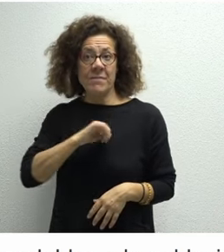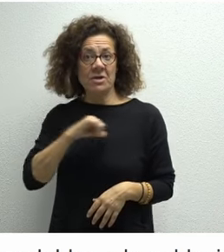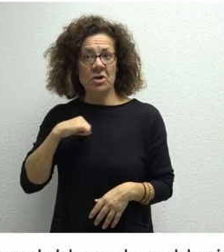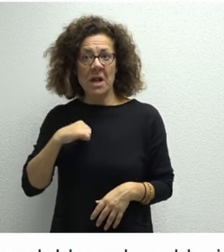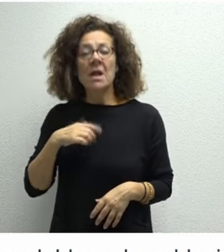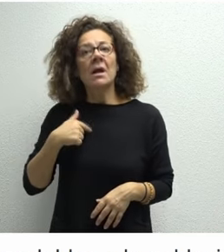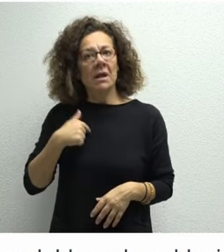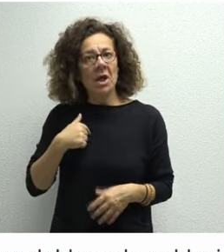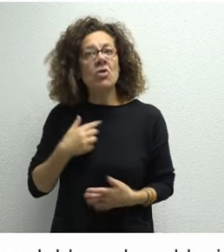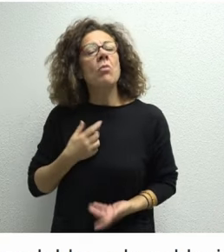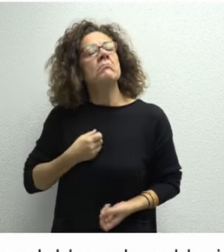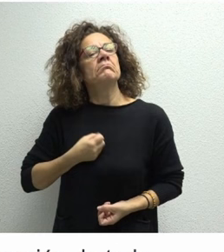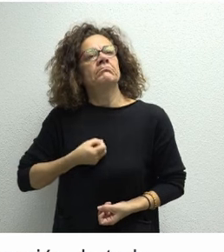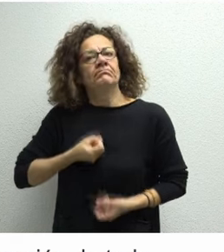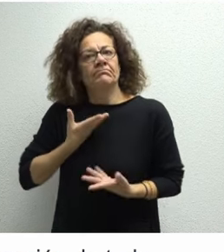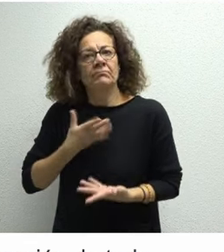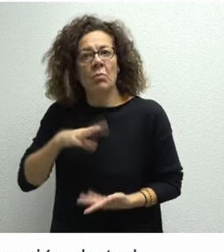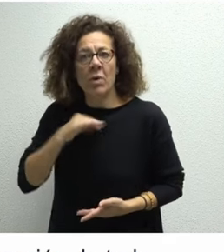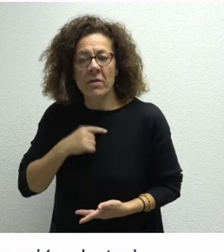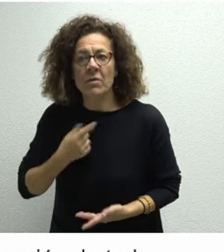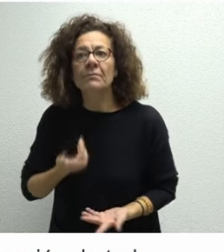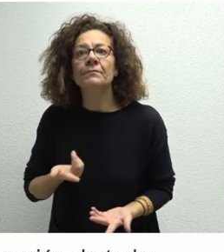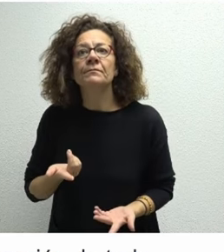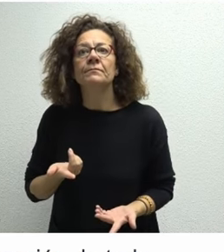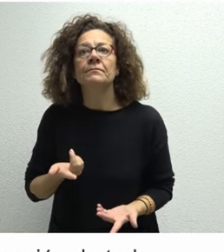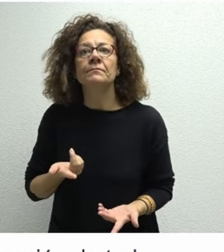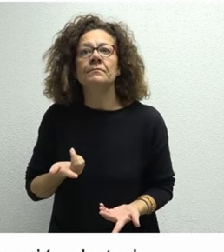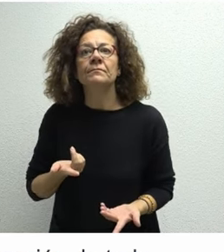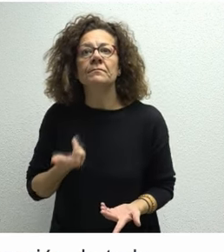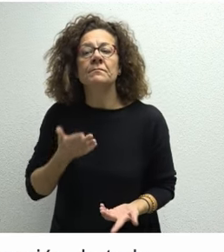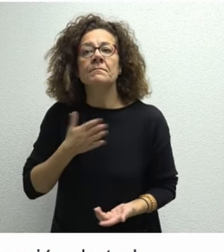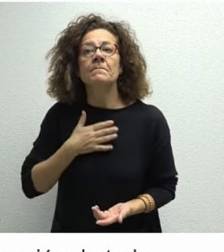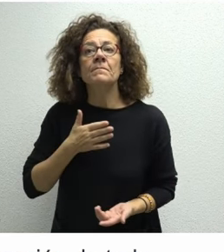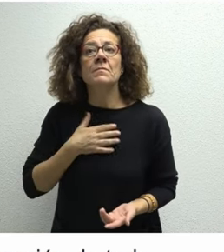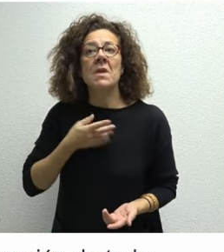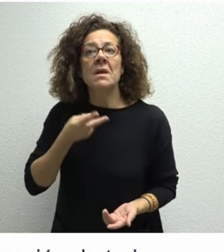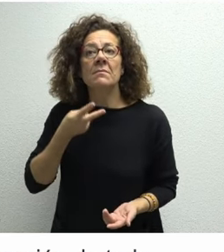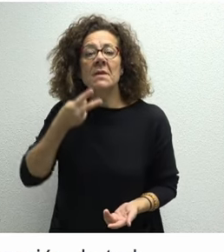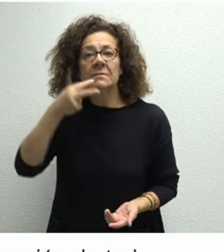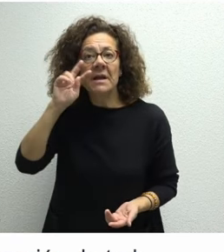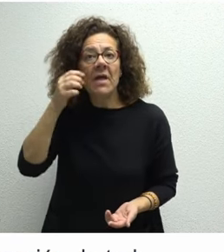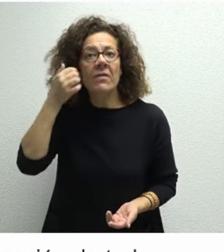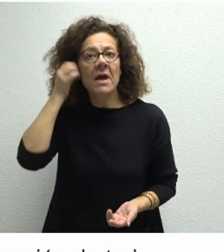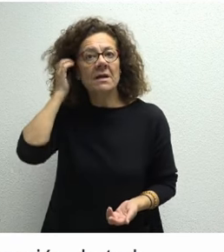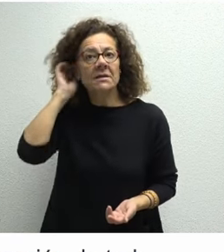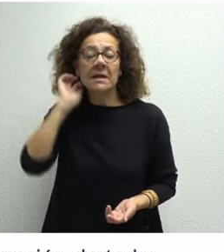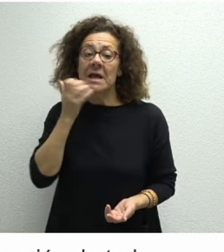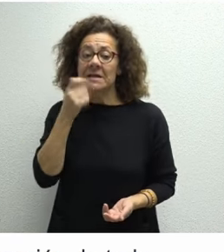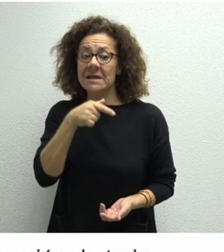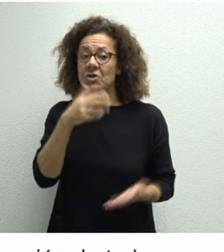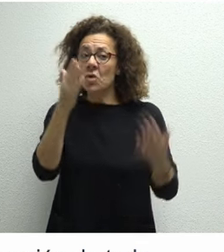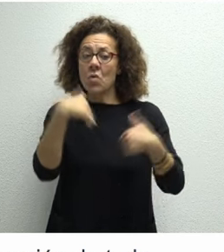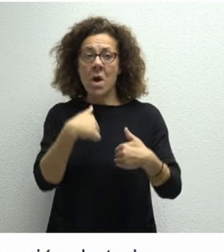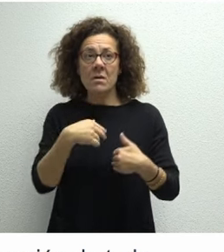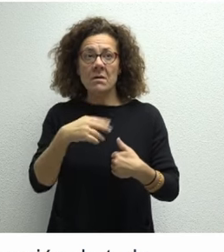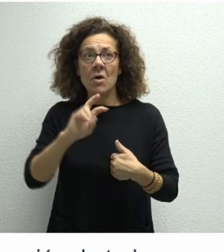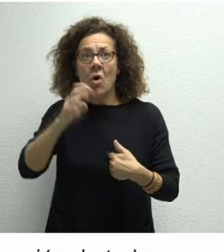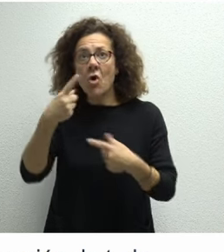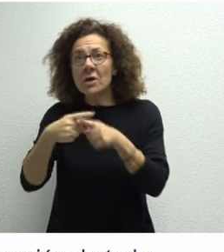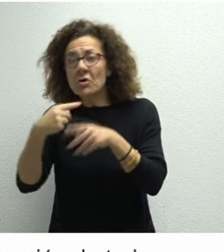de donde yo puedo aportar hacia arriba no eh es que bueno que sin Esto no se puede hacer otra cosa